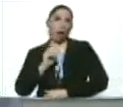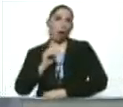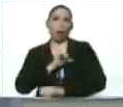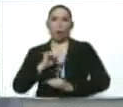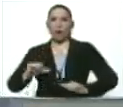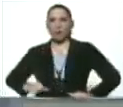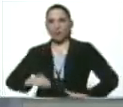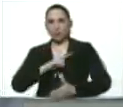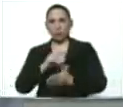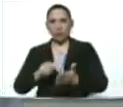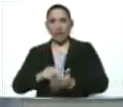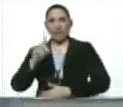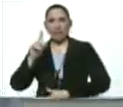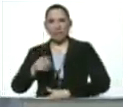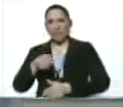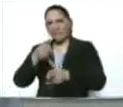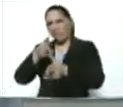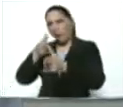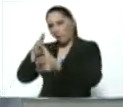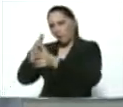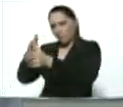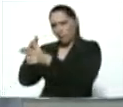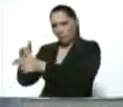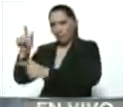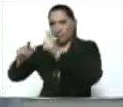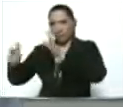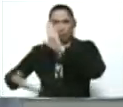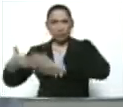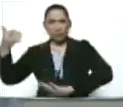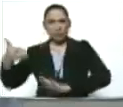época, los ejecutaron a mansalva.